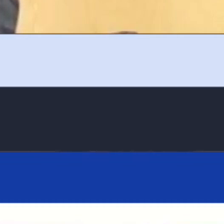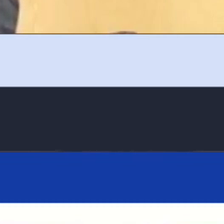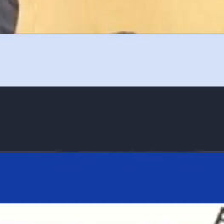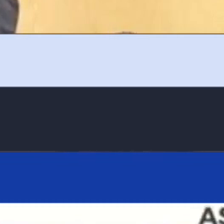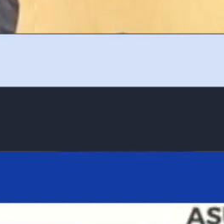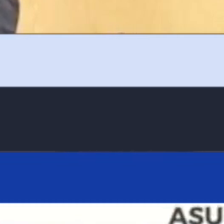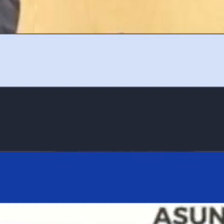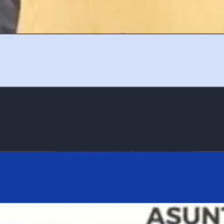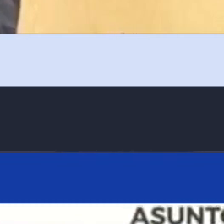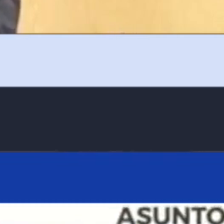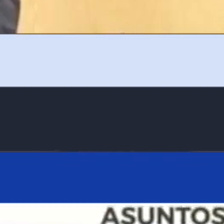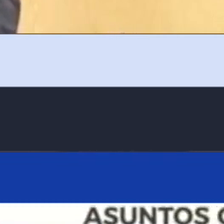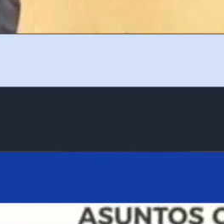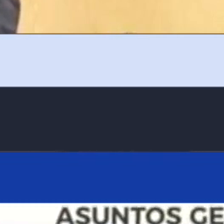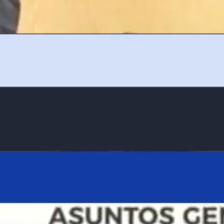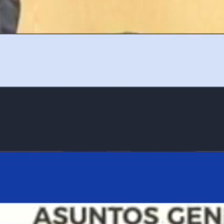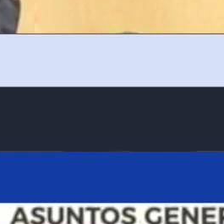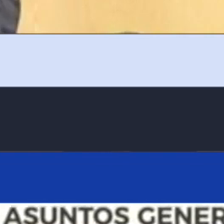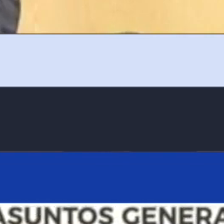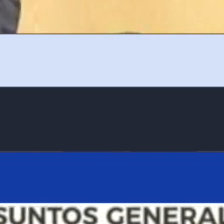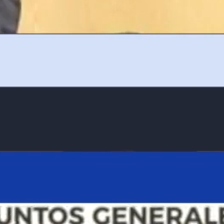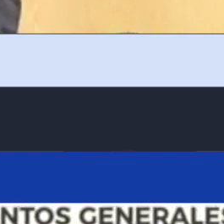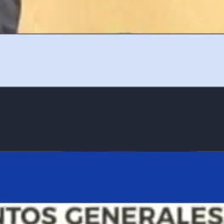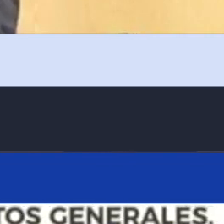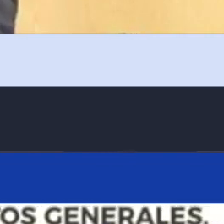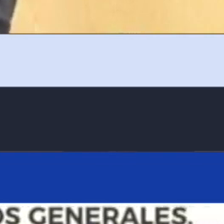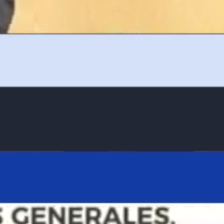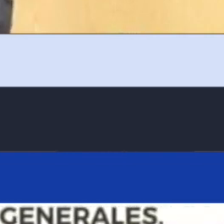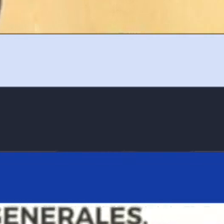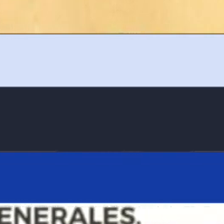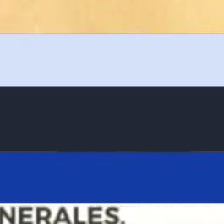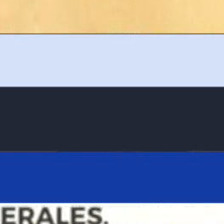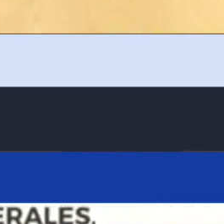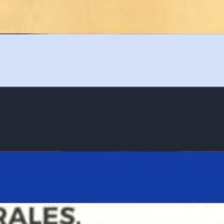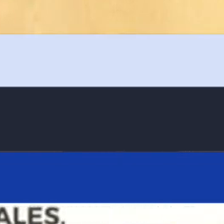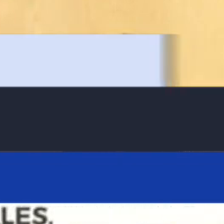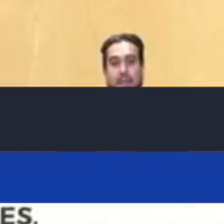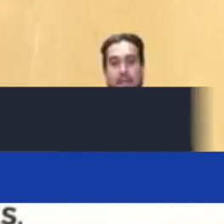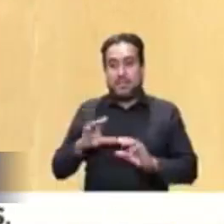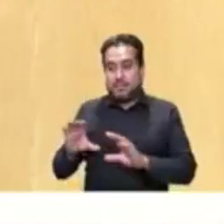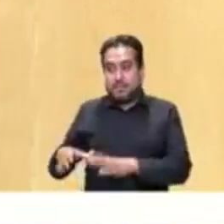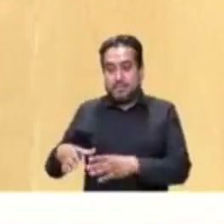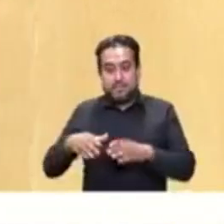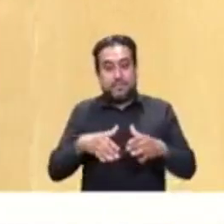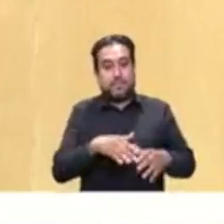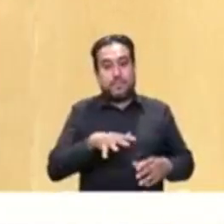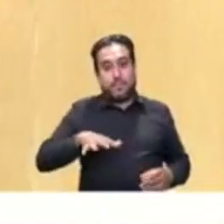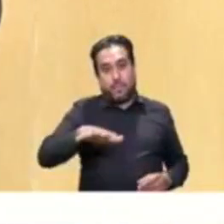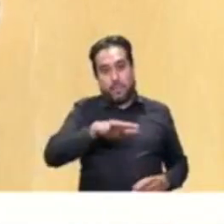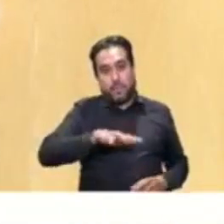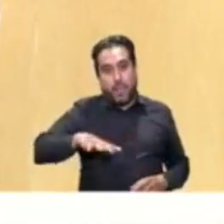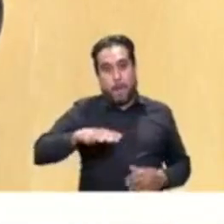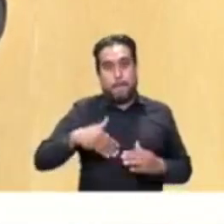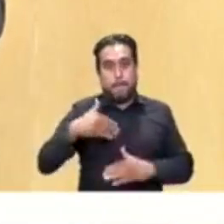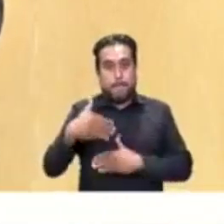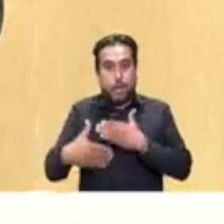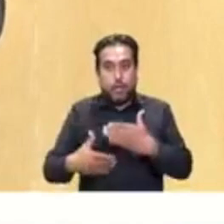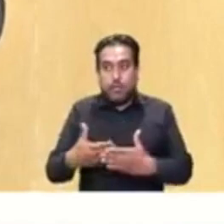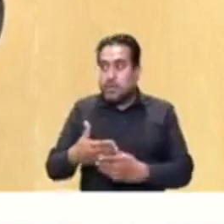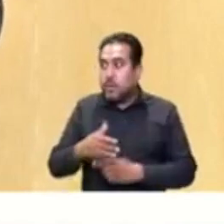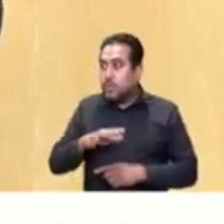localizadas como se ha mencionado constantemente por las familias y quienes acompañan sus procesos de búsqueda